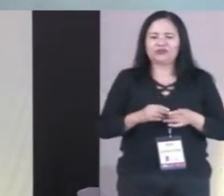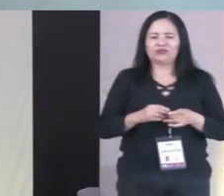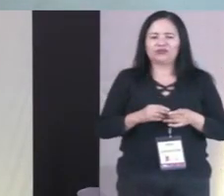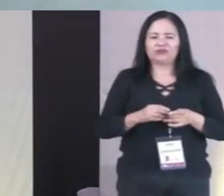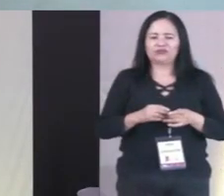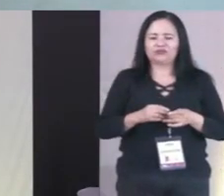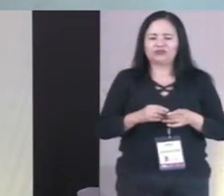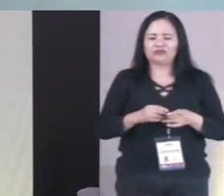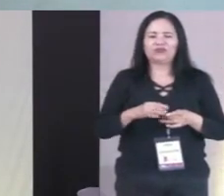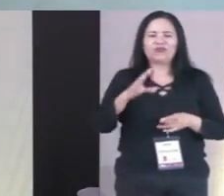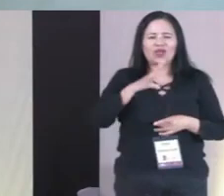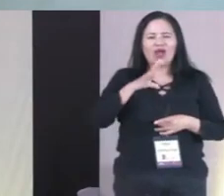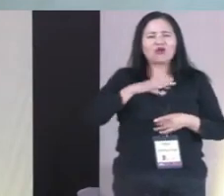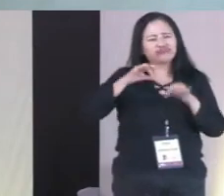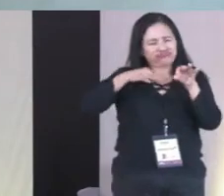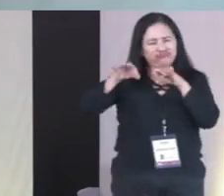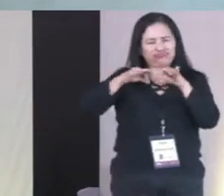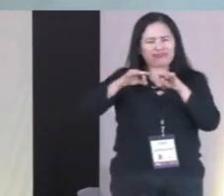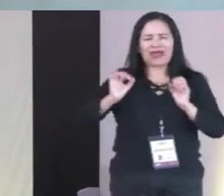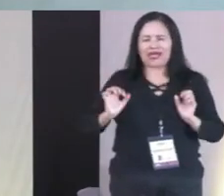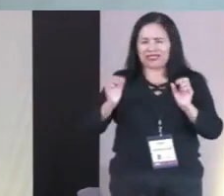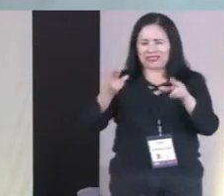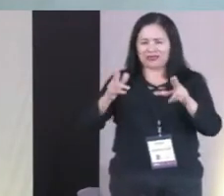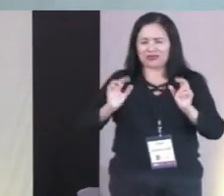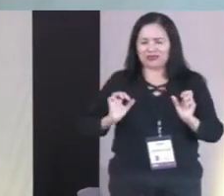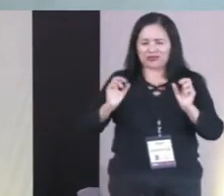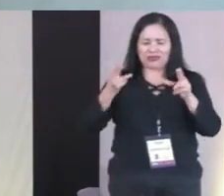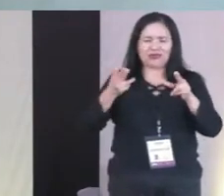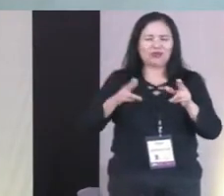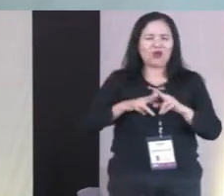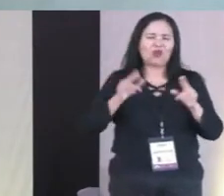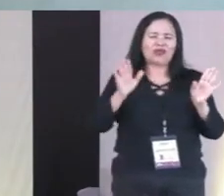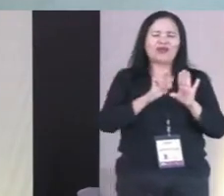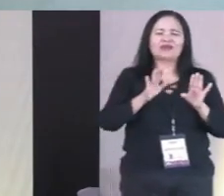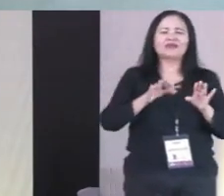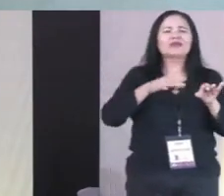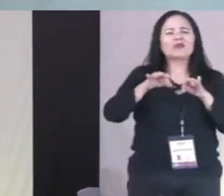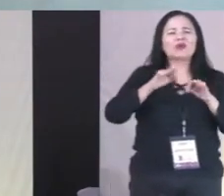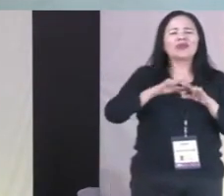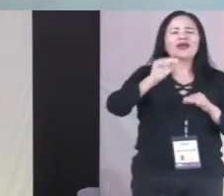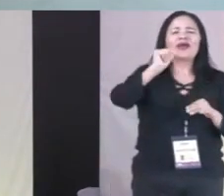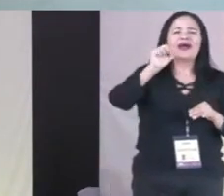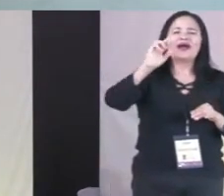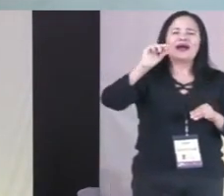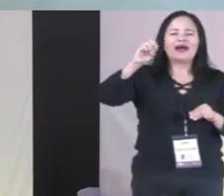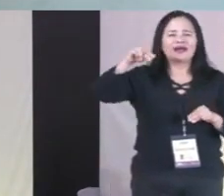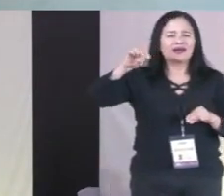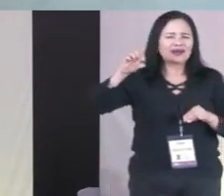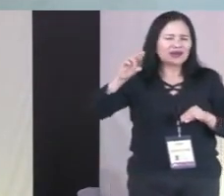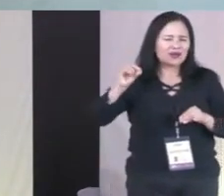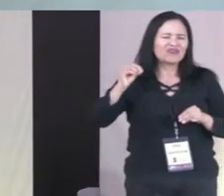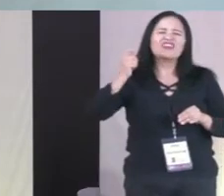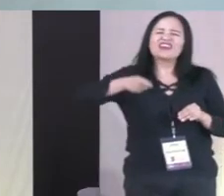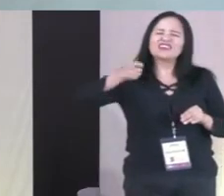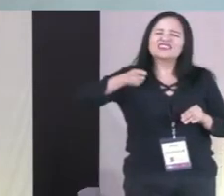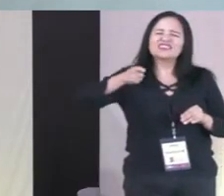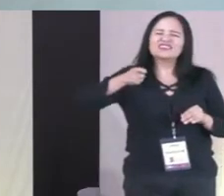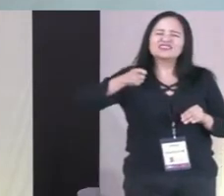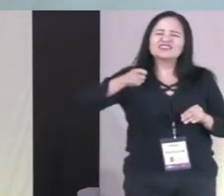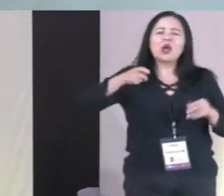un oficio que hay en Chiapas, que es el oficio de almero, que son estos individuos que van de pueblo en